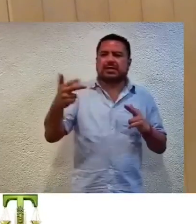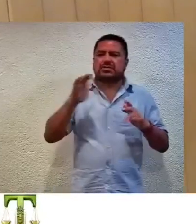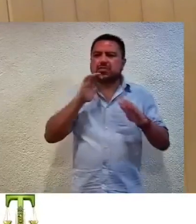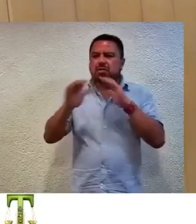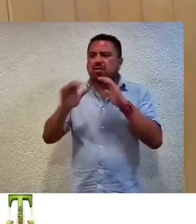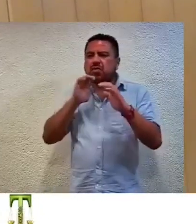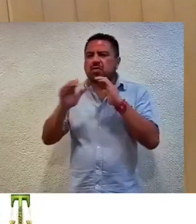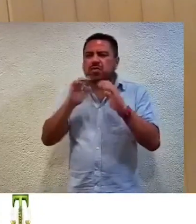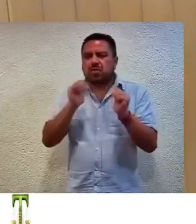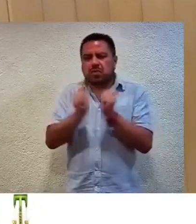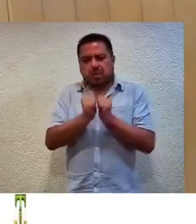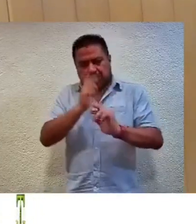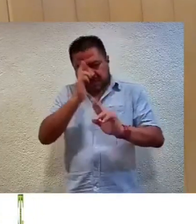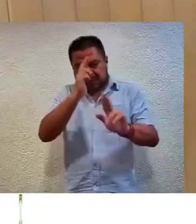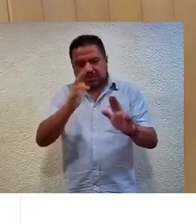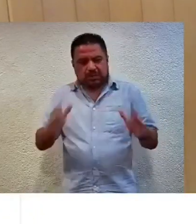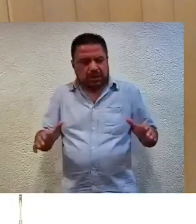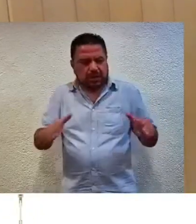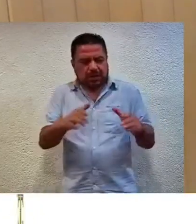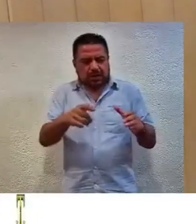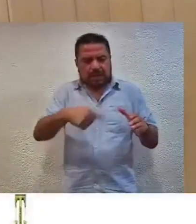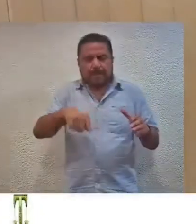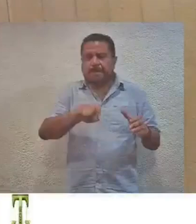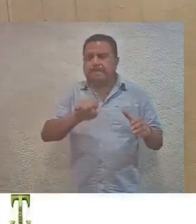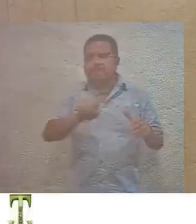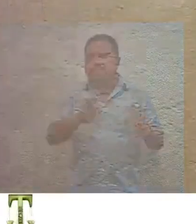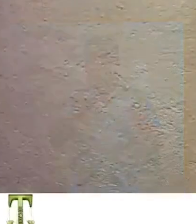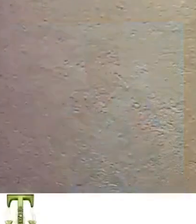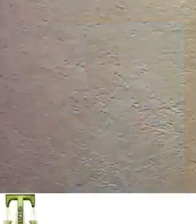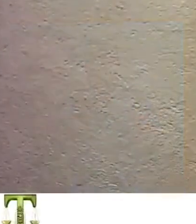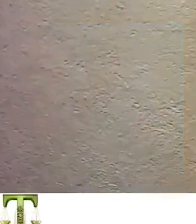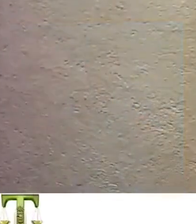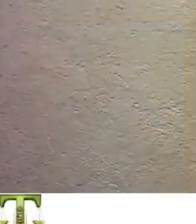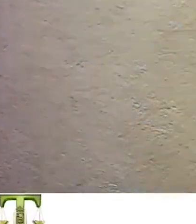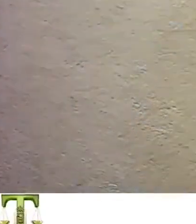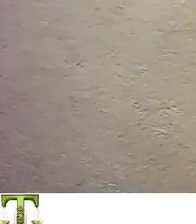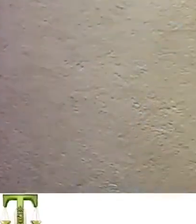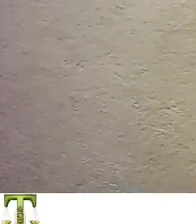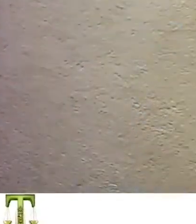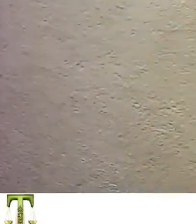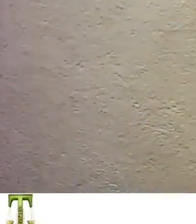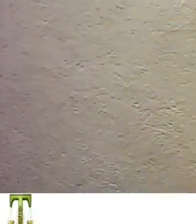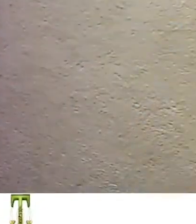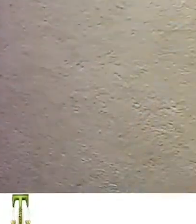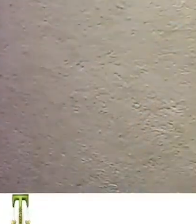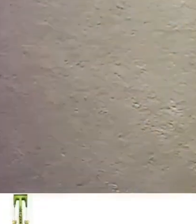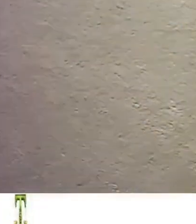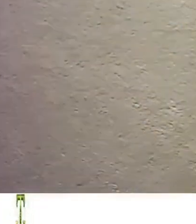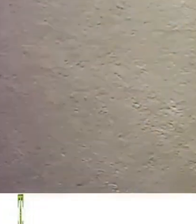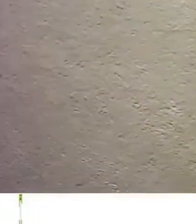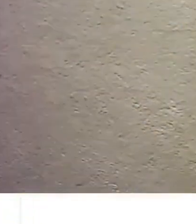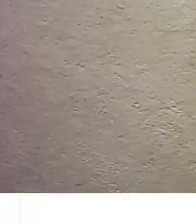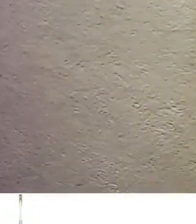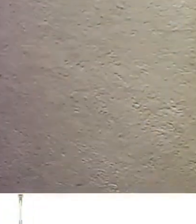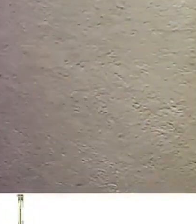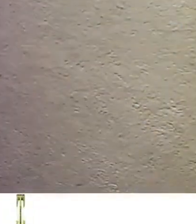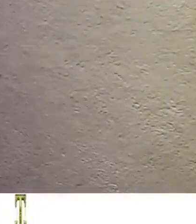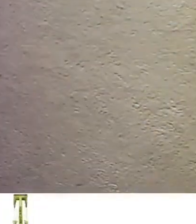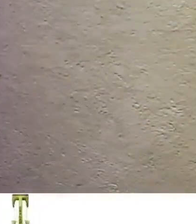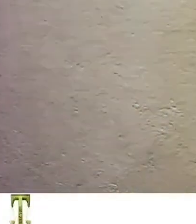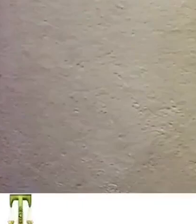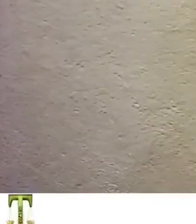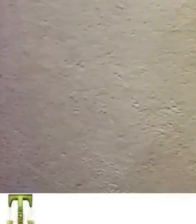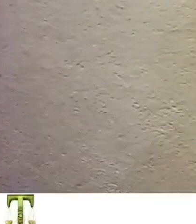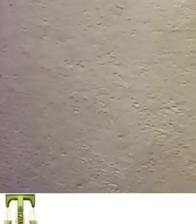respeto y colaboración con las mismas que las convocatorias y las sesiones de cabildo sean realizadas en términos de la ley orgánica del